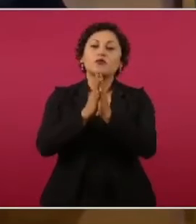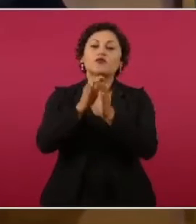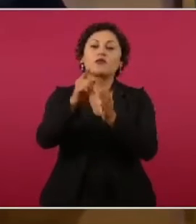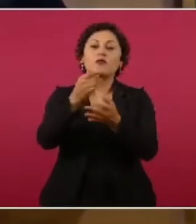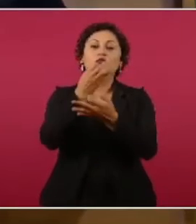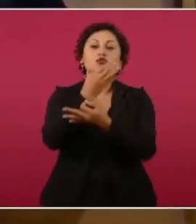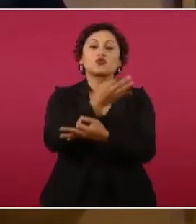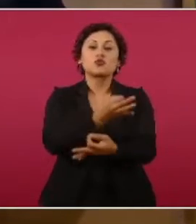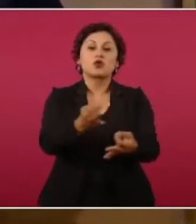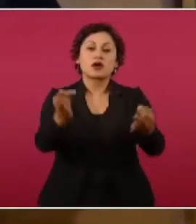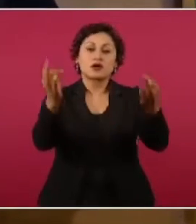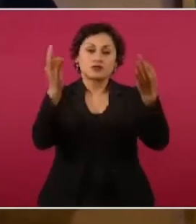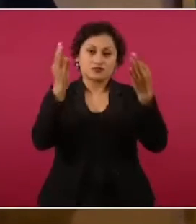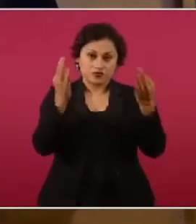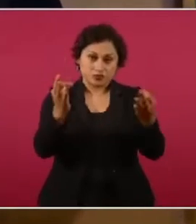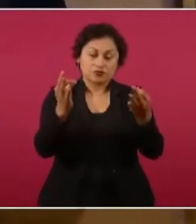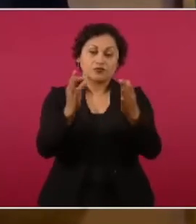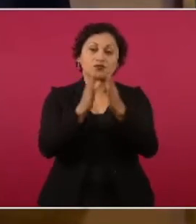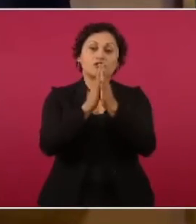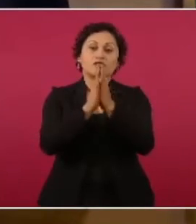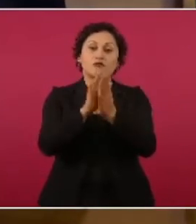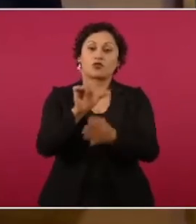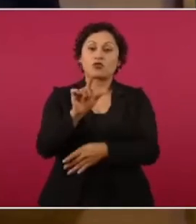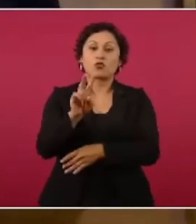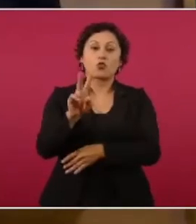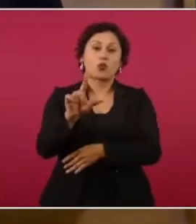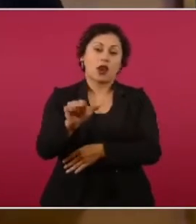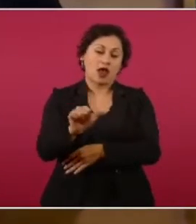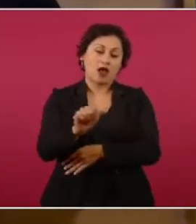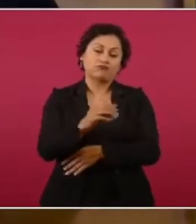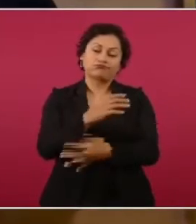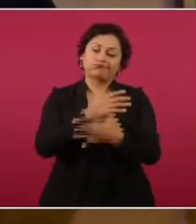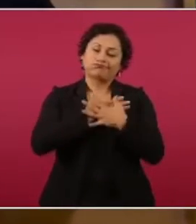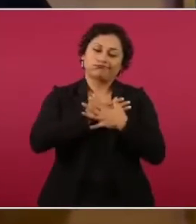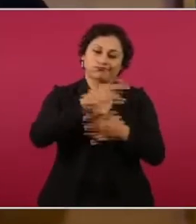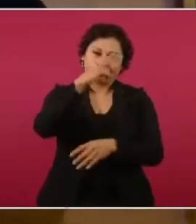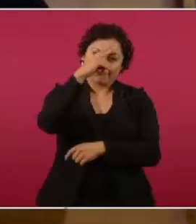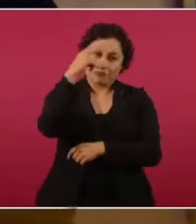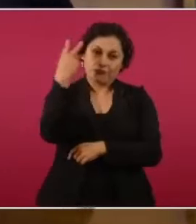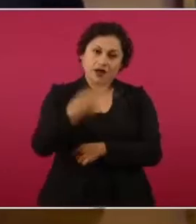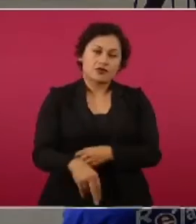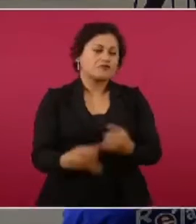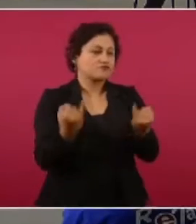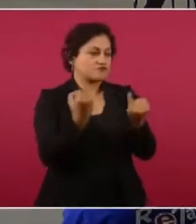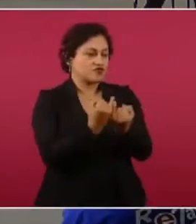ama a México. que Lula ama a México. Y nosotros amamos a Brasil y respetamos a Lula.